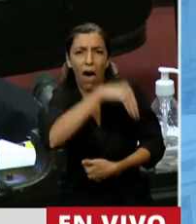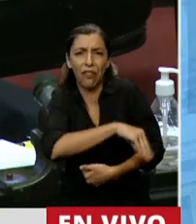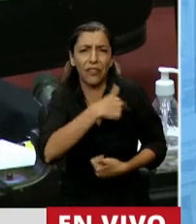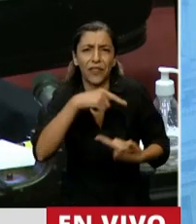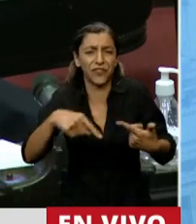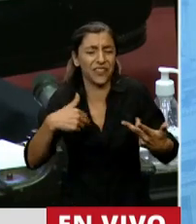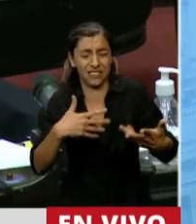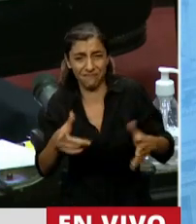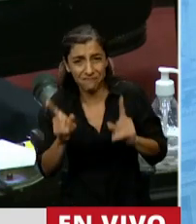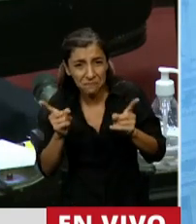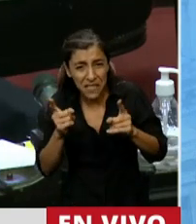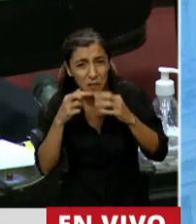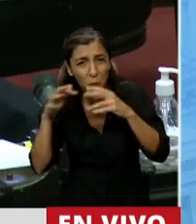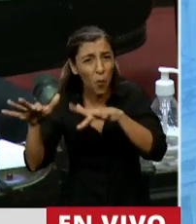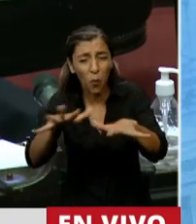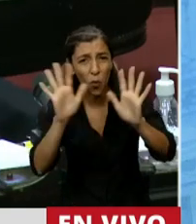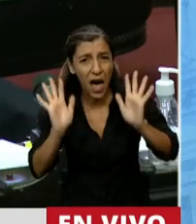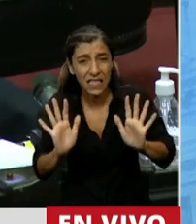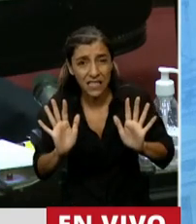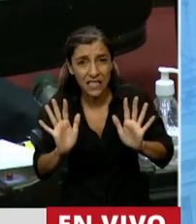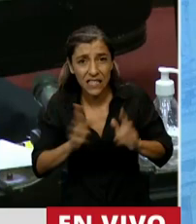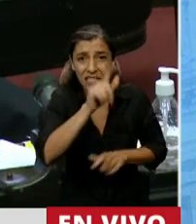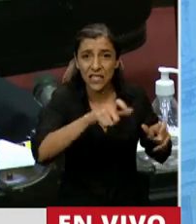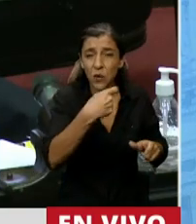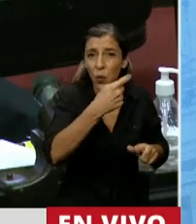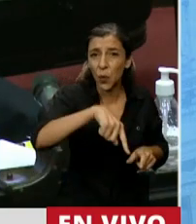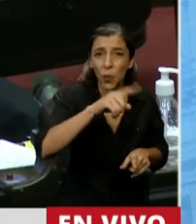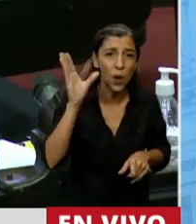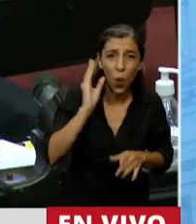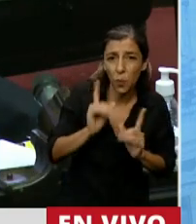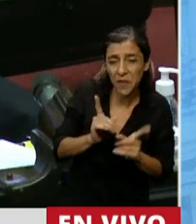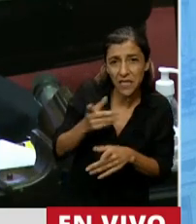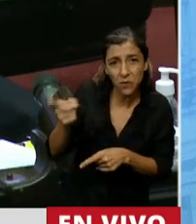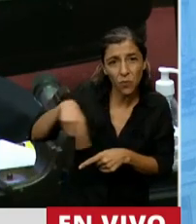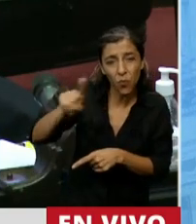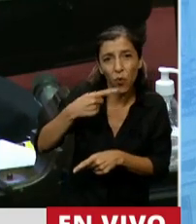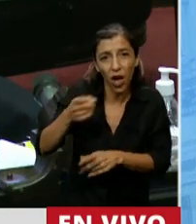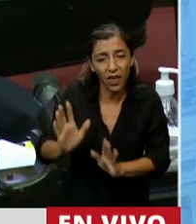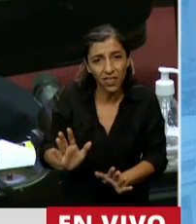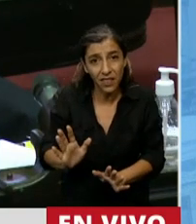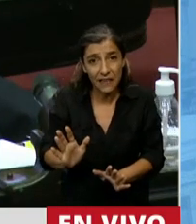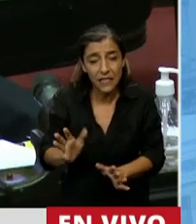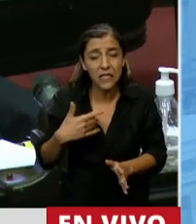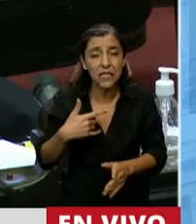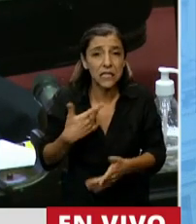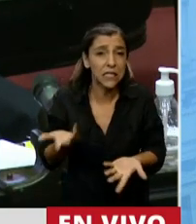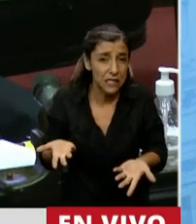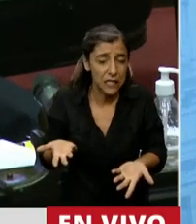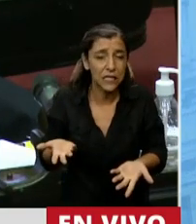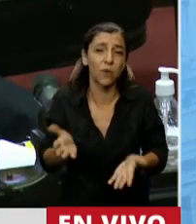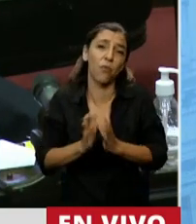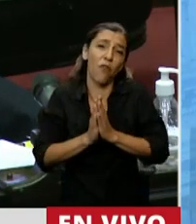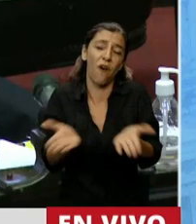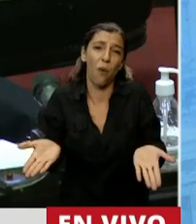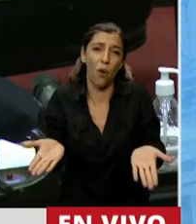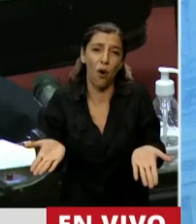abuelos. Esa es la preocupación, darle seguridad, darle previsibilidad en el futuro. La fórmula será buena, será mala, será más o menos. La